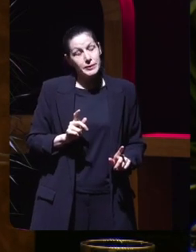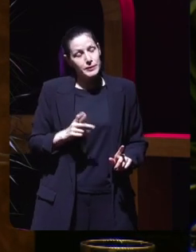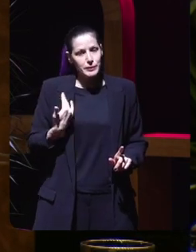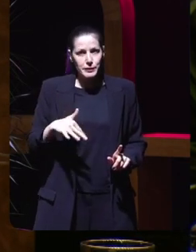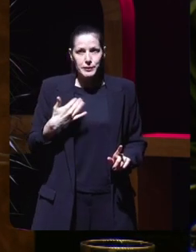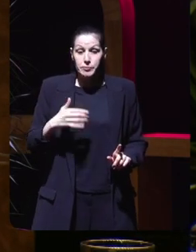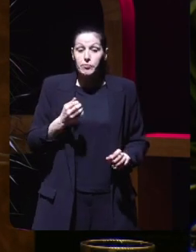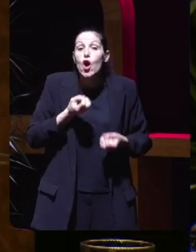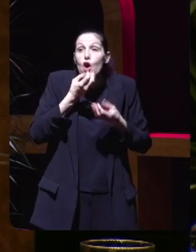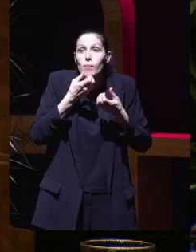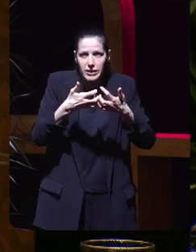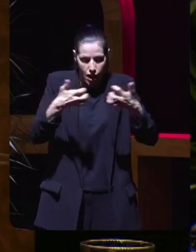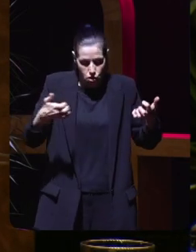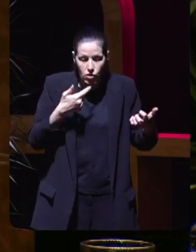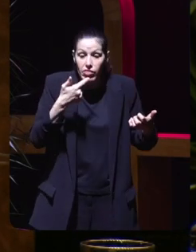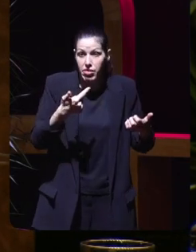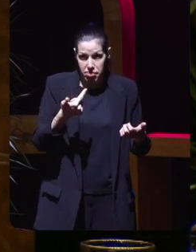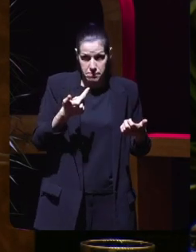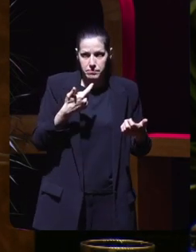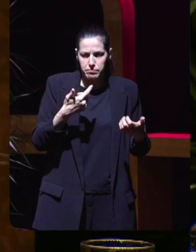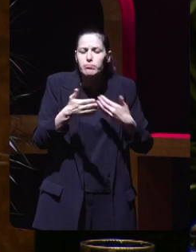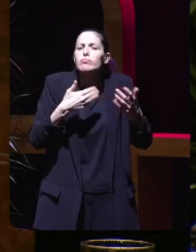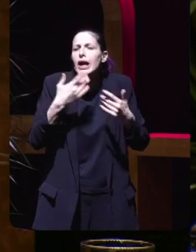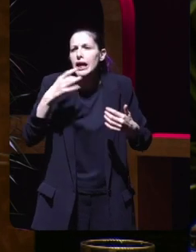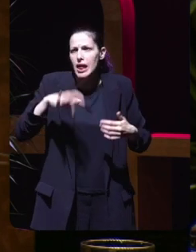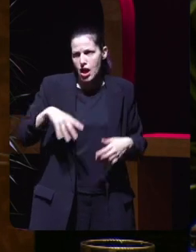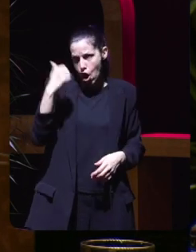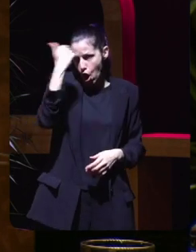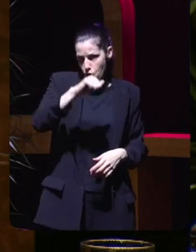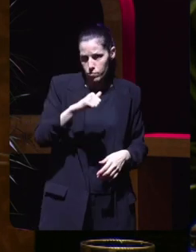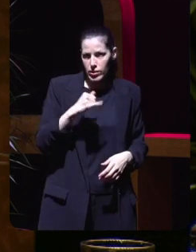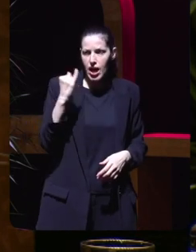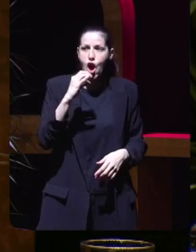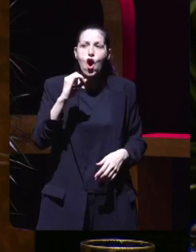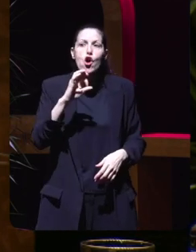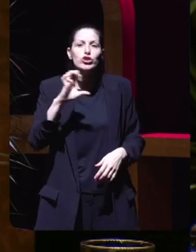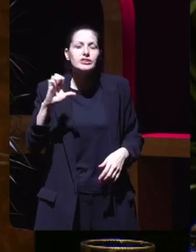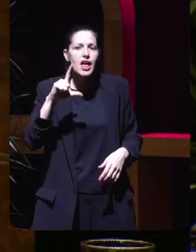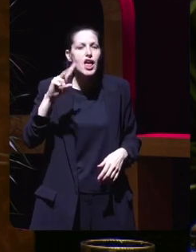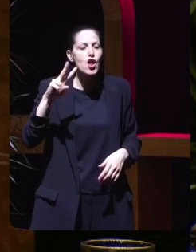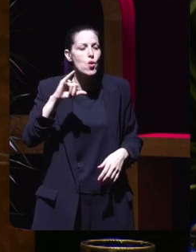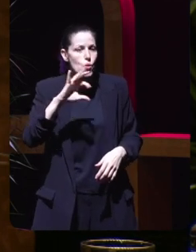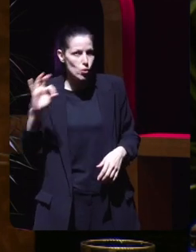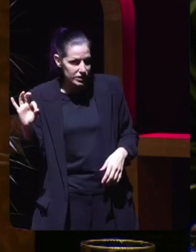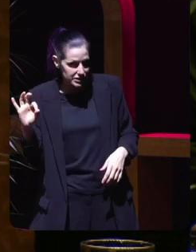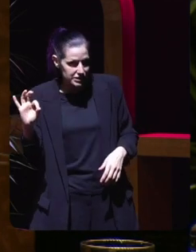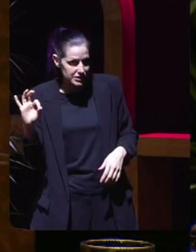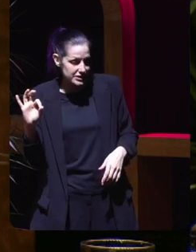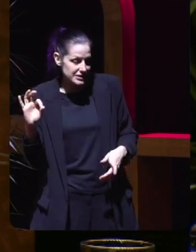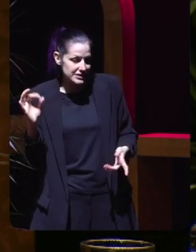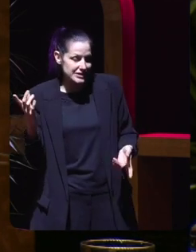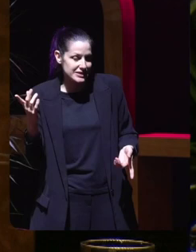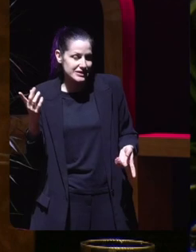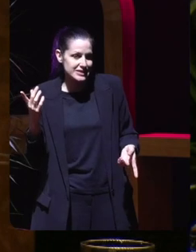comentario este facial muy que se echaba José Luis o según y que José Luis no que José Luis es todo un clásico